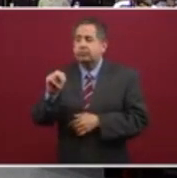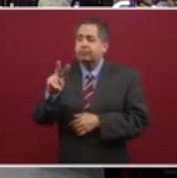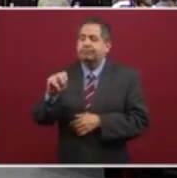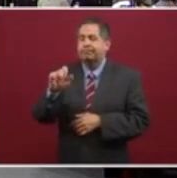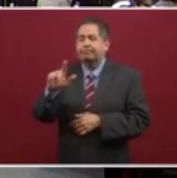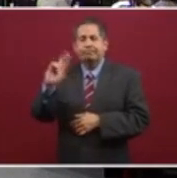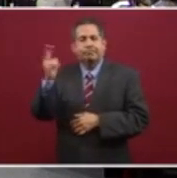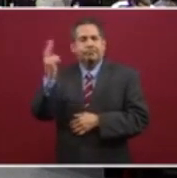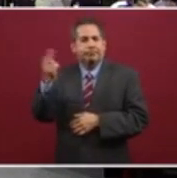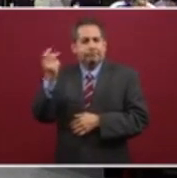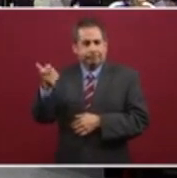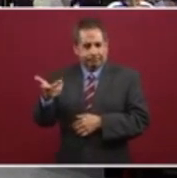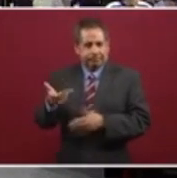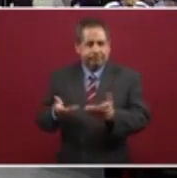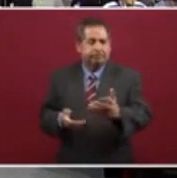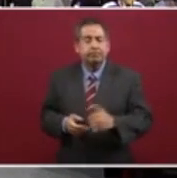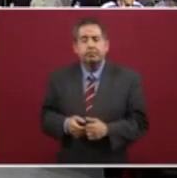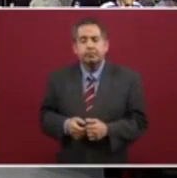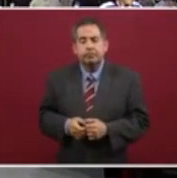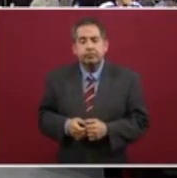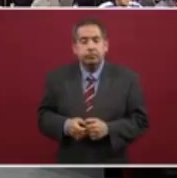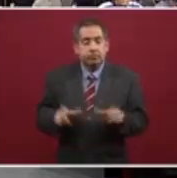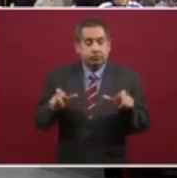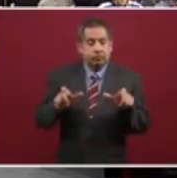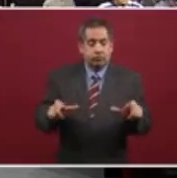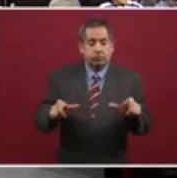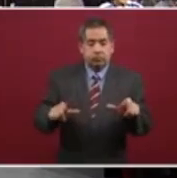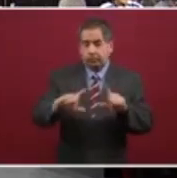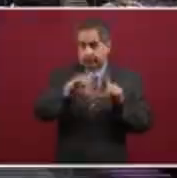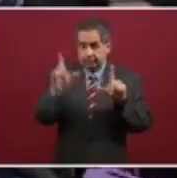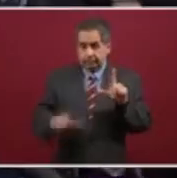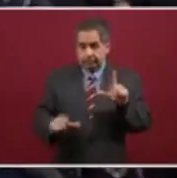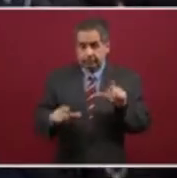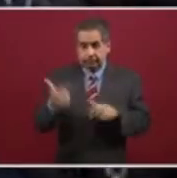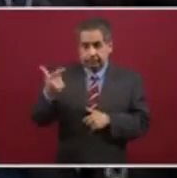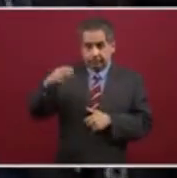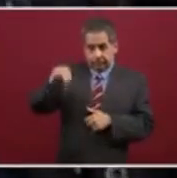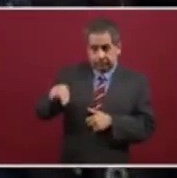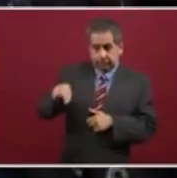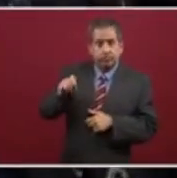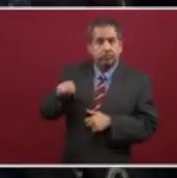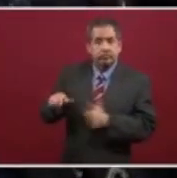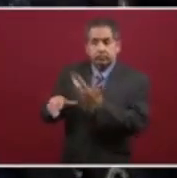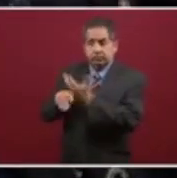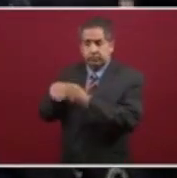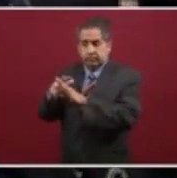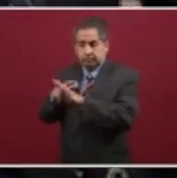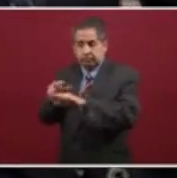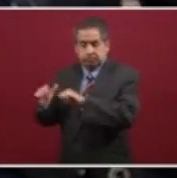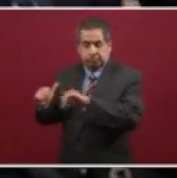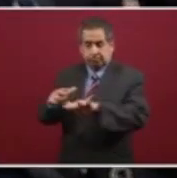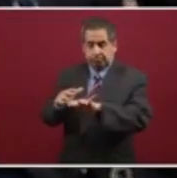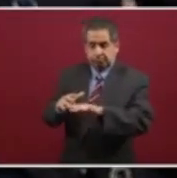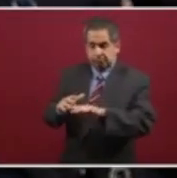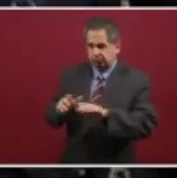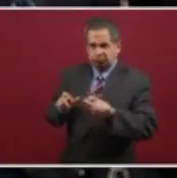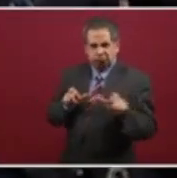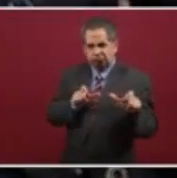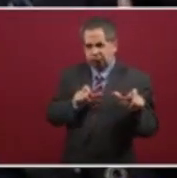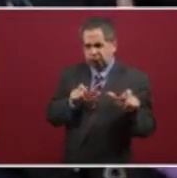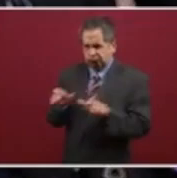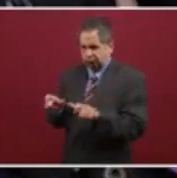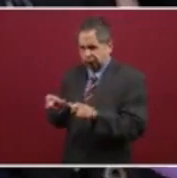saber si, o dejar en claro, la Guardia Nacional entonces no frenará el flujo migratorio en la frontera sur, después de que